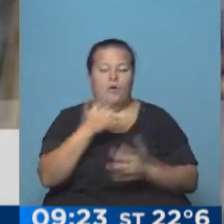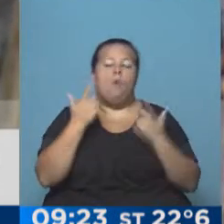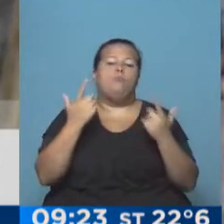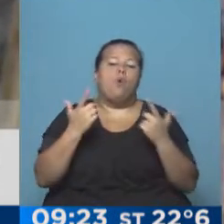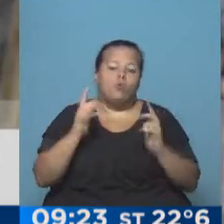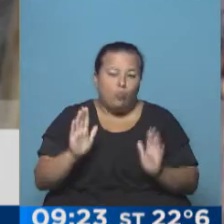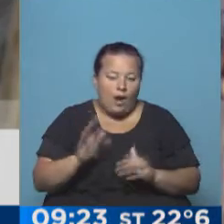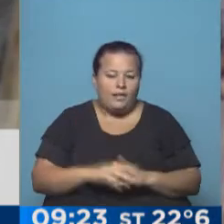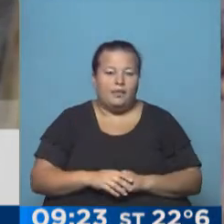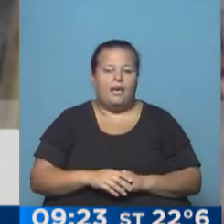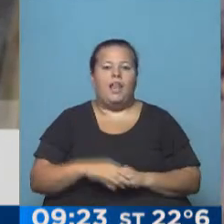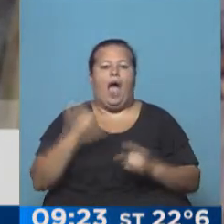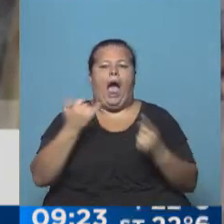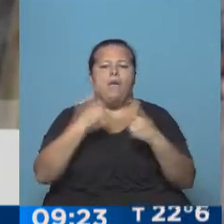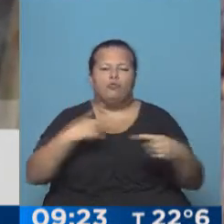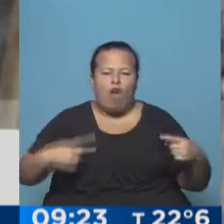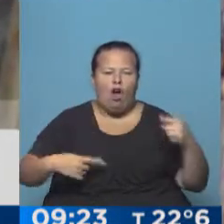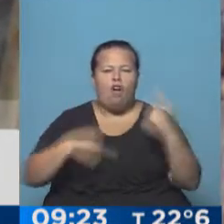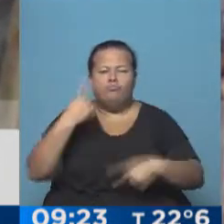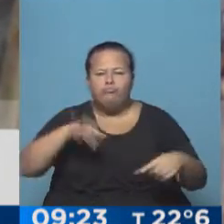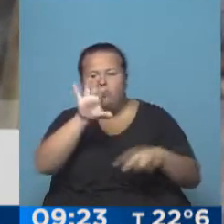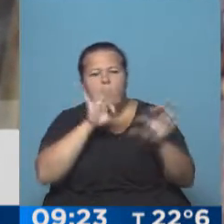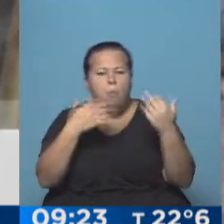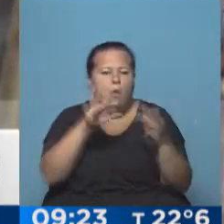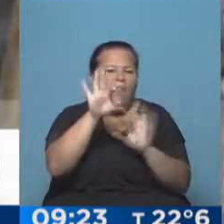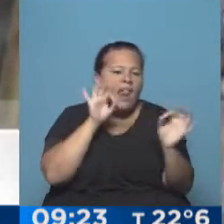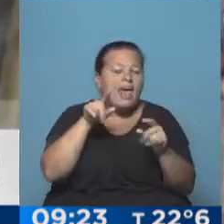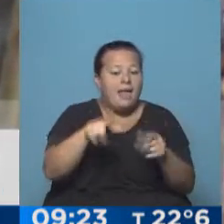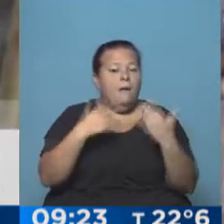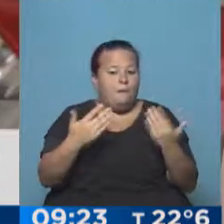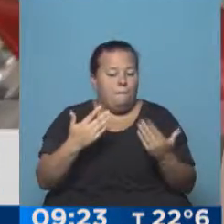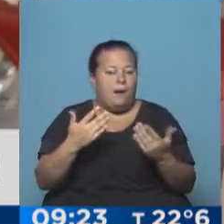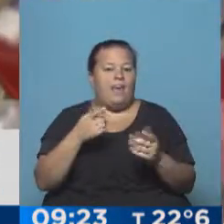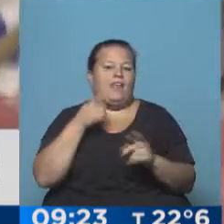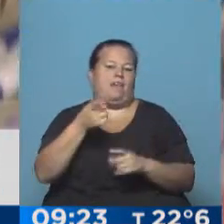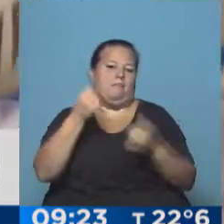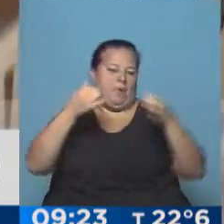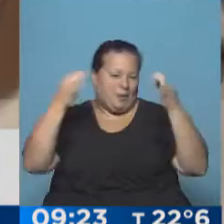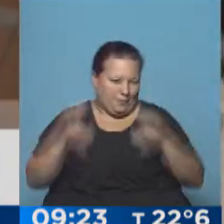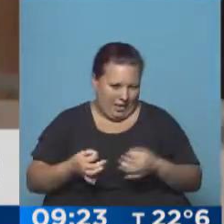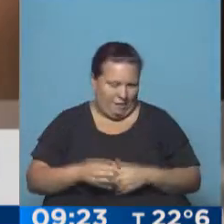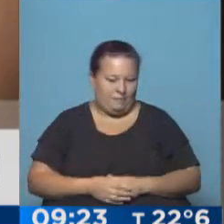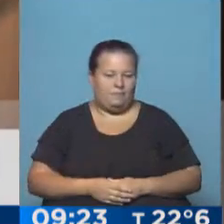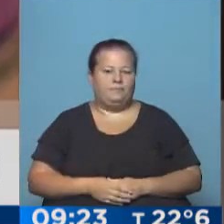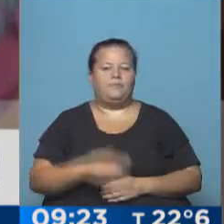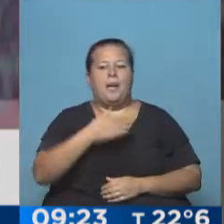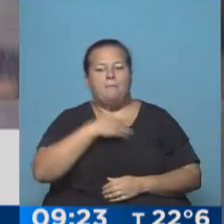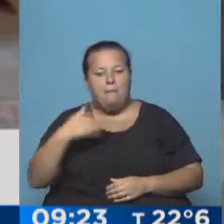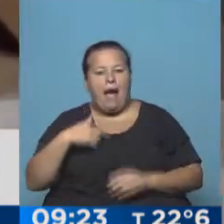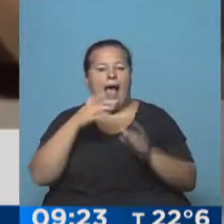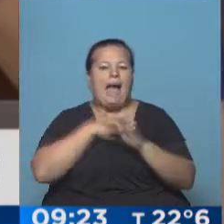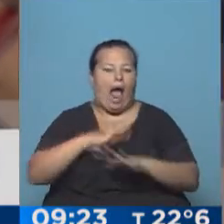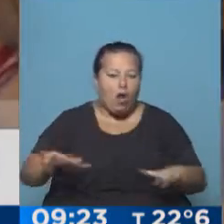Felizmente tenemos tanto producto y tanto material para elegir que eso se puede mitigar haciendo una compra inteligente, ¿verdad? Tanto madres como